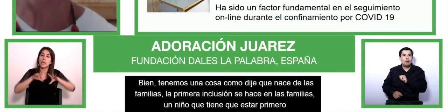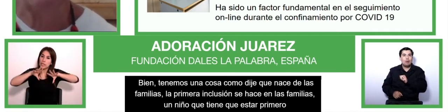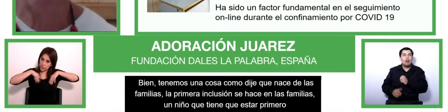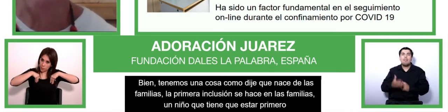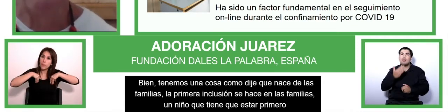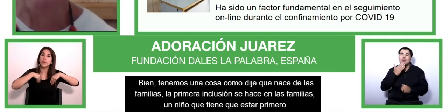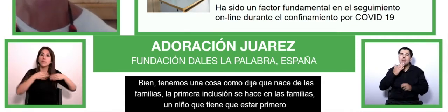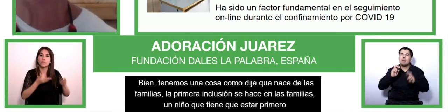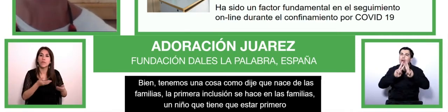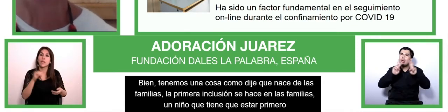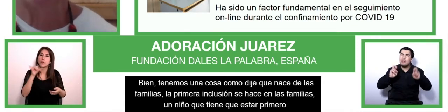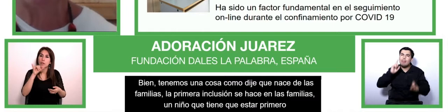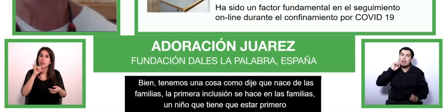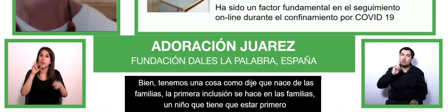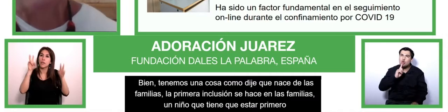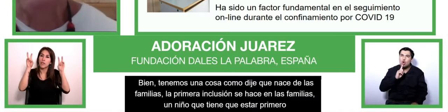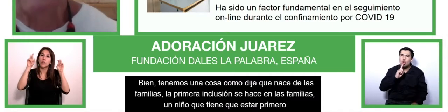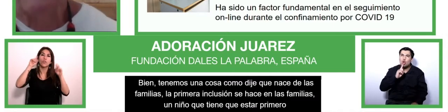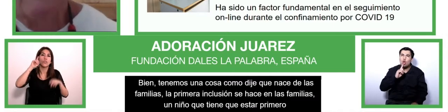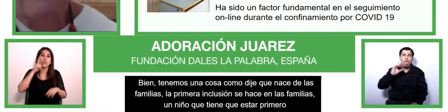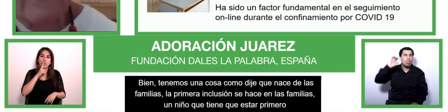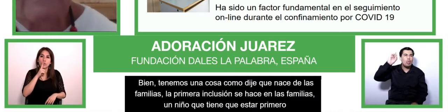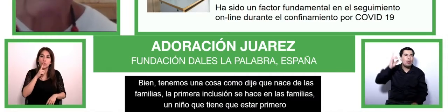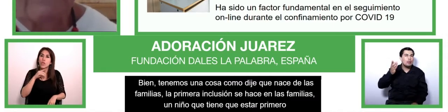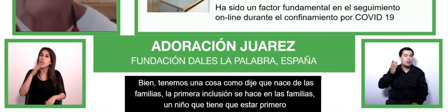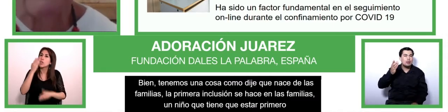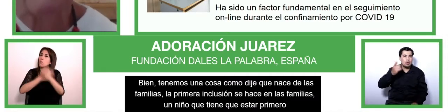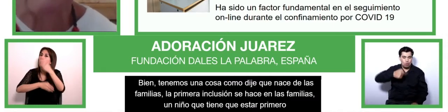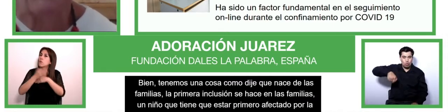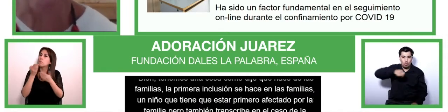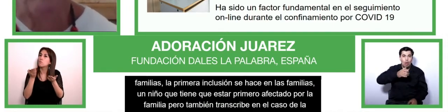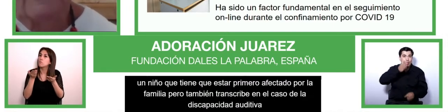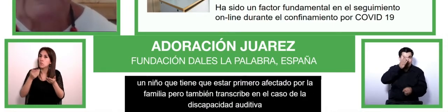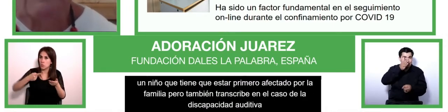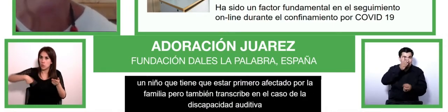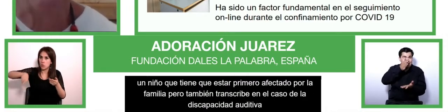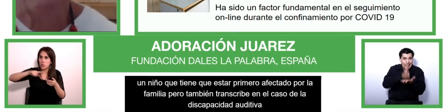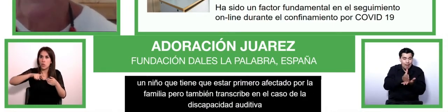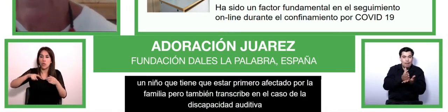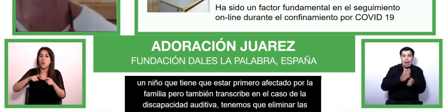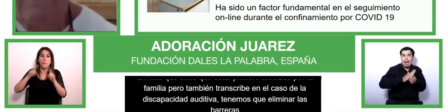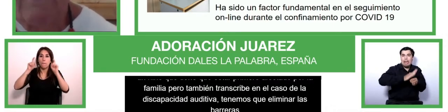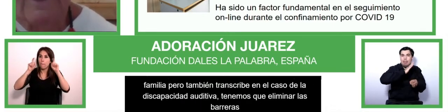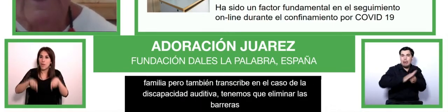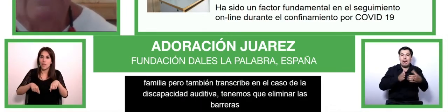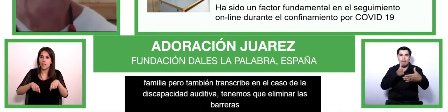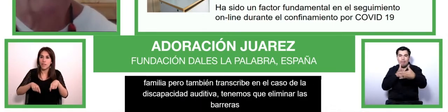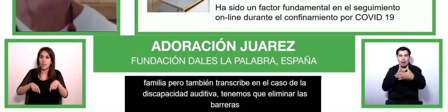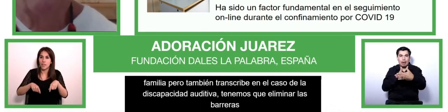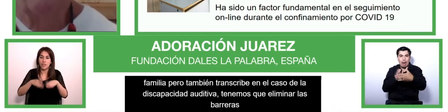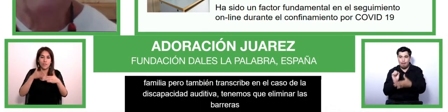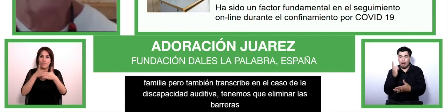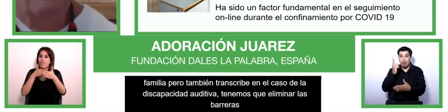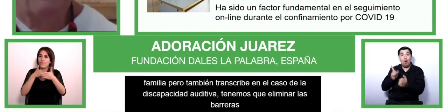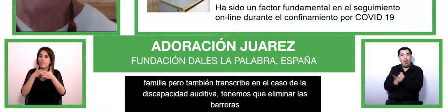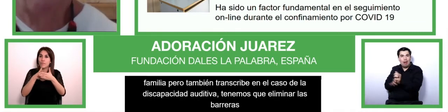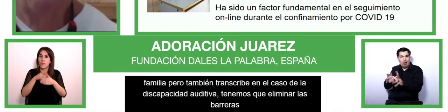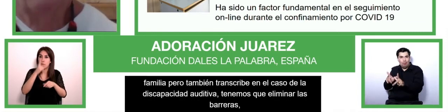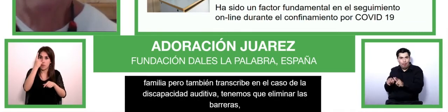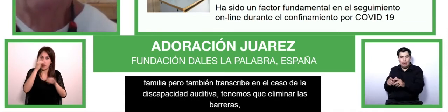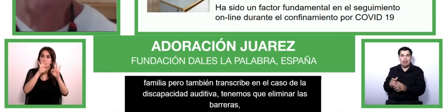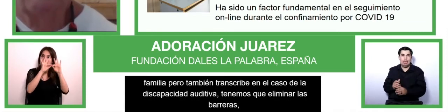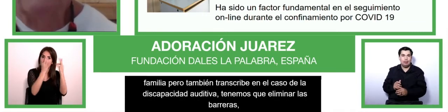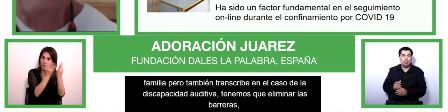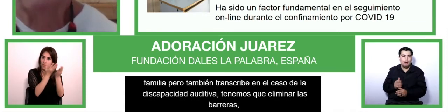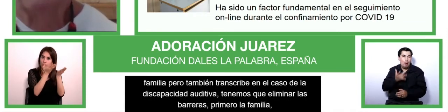discapacidad auditiva que tenemos que eliminar las barreras de comunicación y primero en la familia. ¿Por qué? Pues porque el